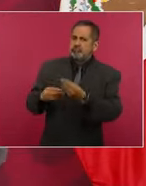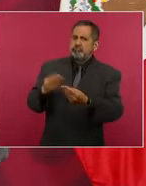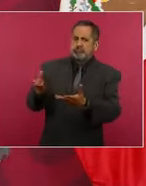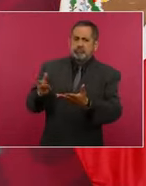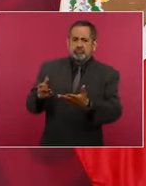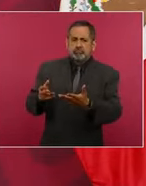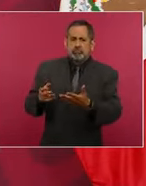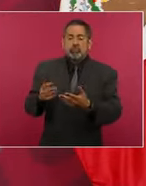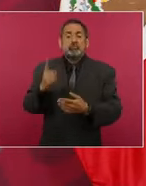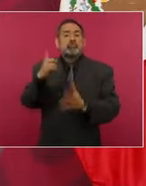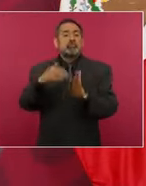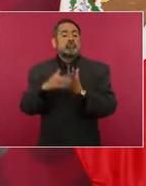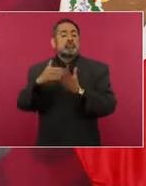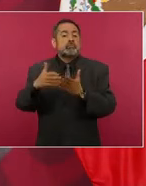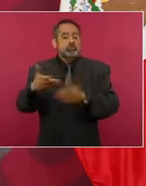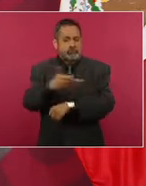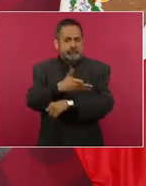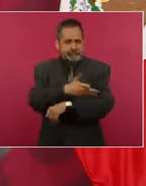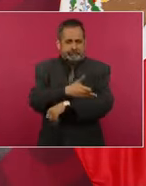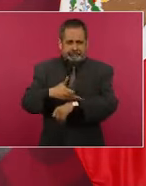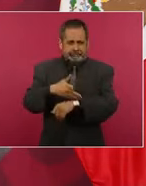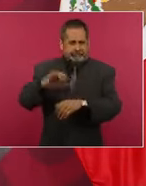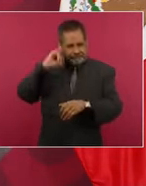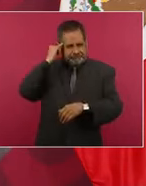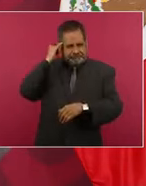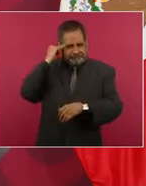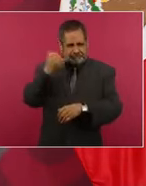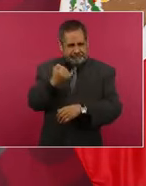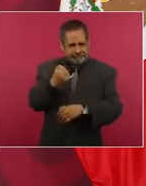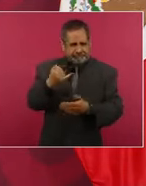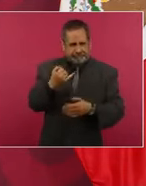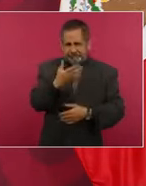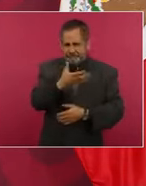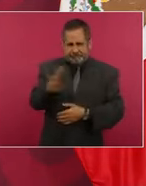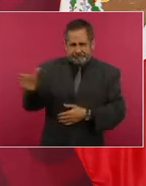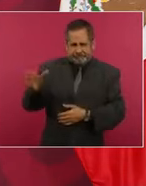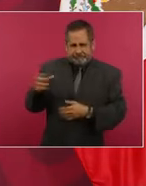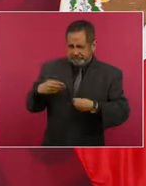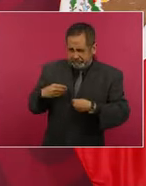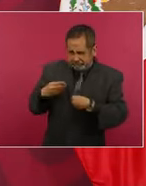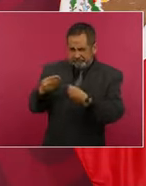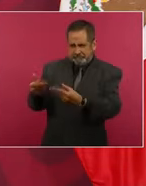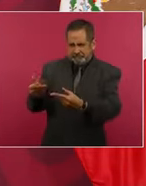1940 a 1 millón de familias mexicanas, de familias campesinas,